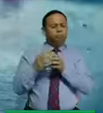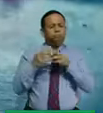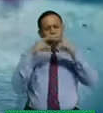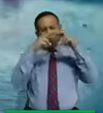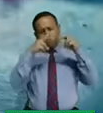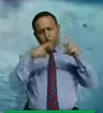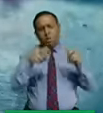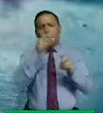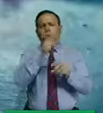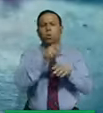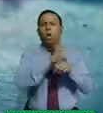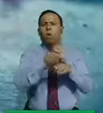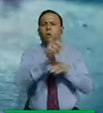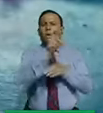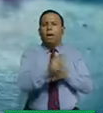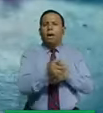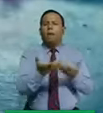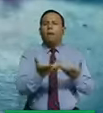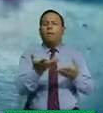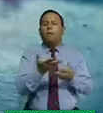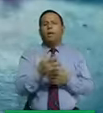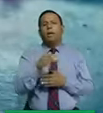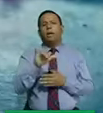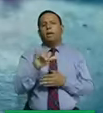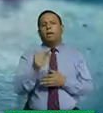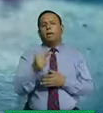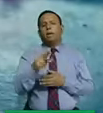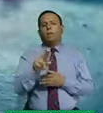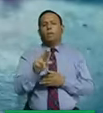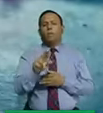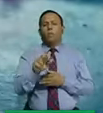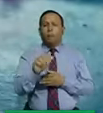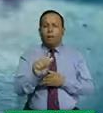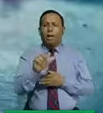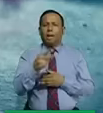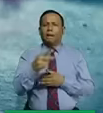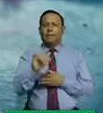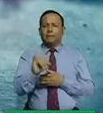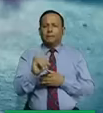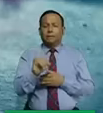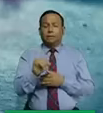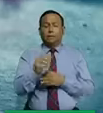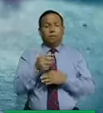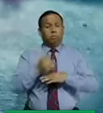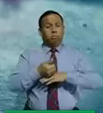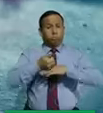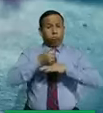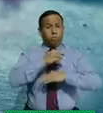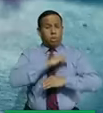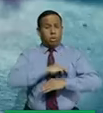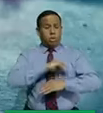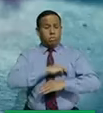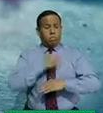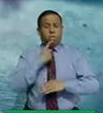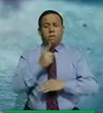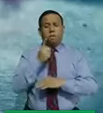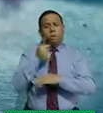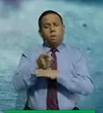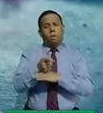concejal de Yaguachi. Por su parte, el municipio de ese cantón decretó 3 días de luto por la muerte del edil.